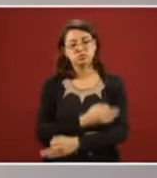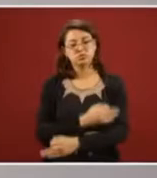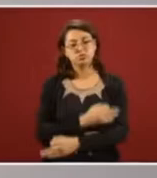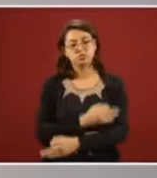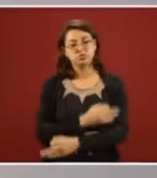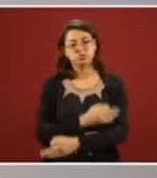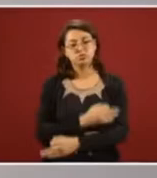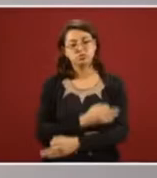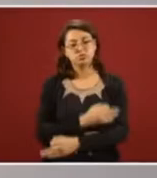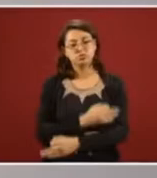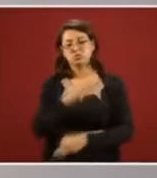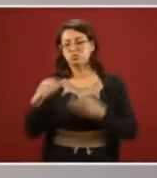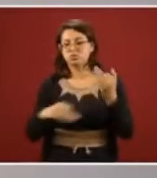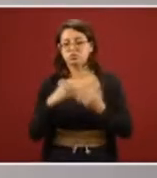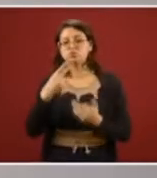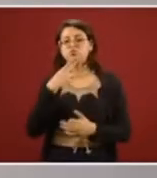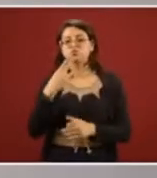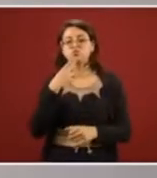softwares